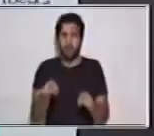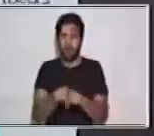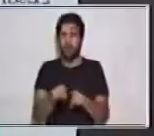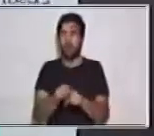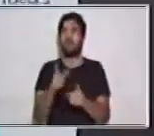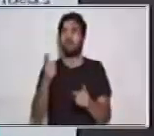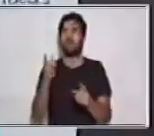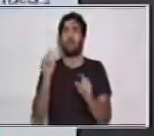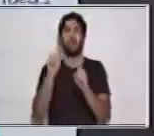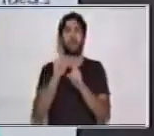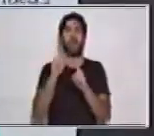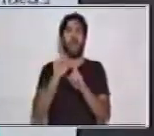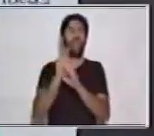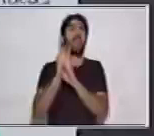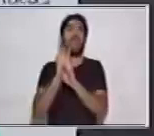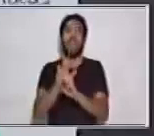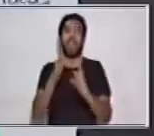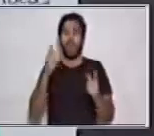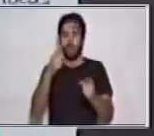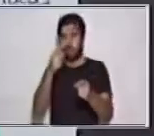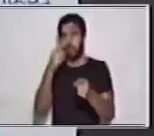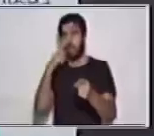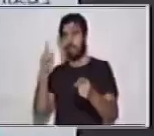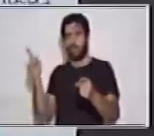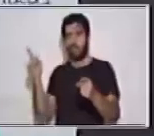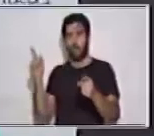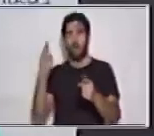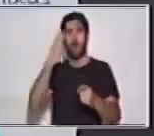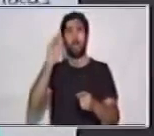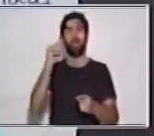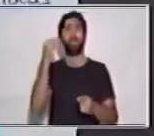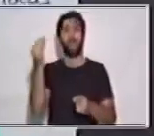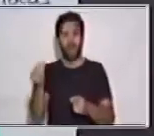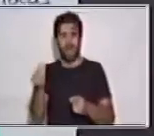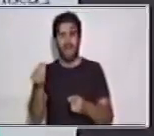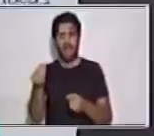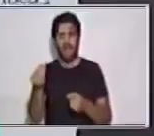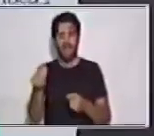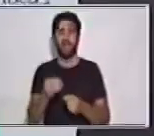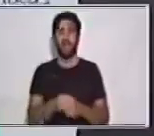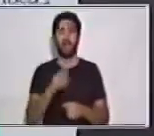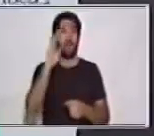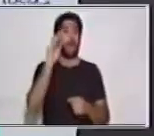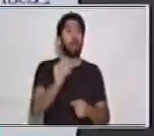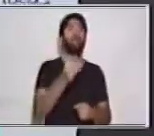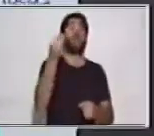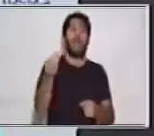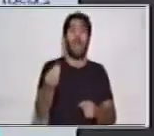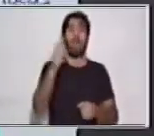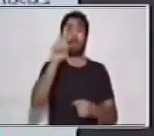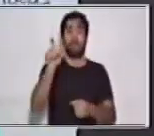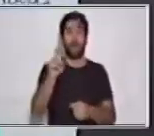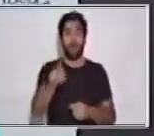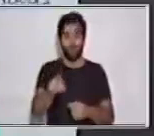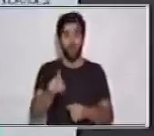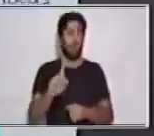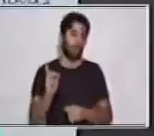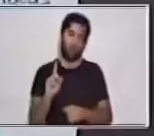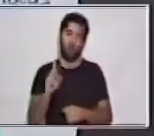palabra más común que encontramos como un conector de párrafo es la palabra porque. No es por qué de pregunta, es